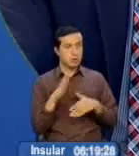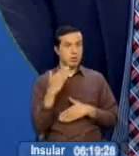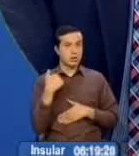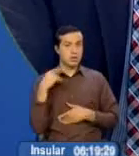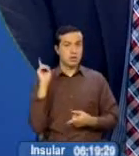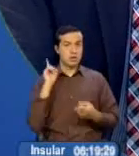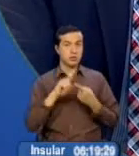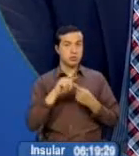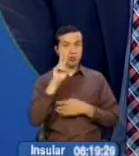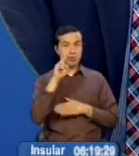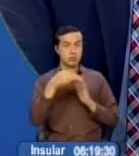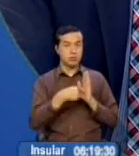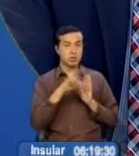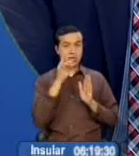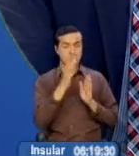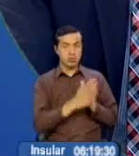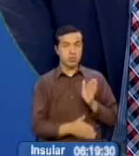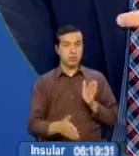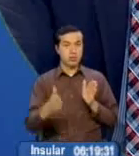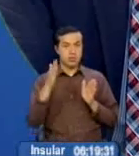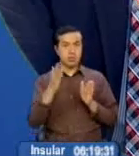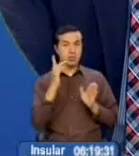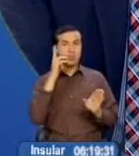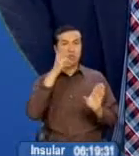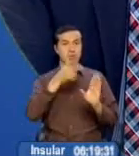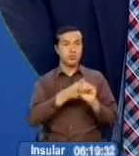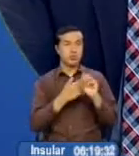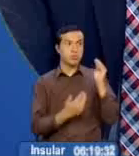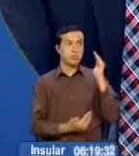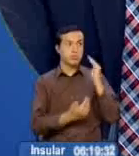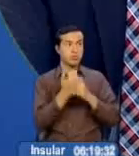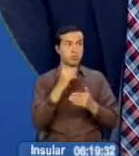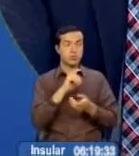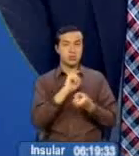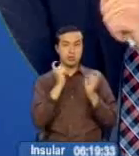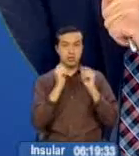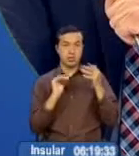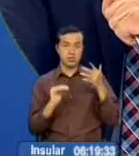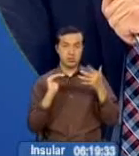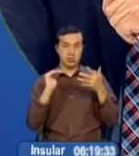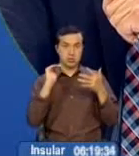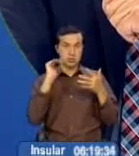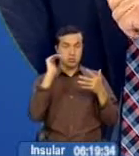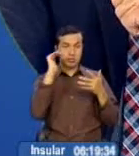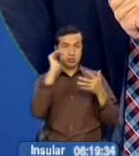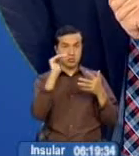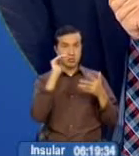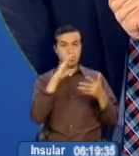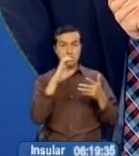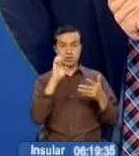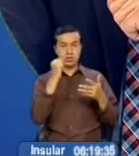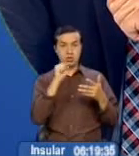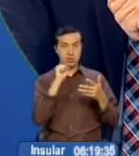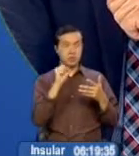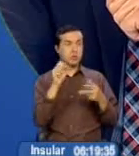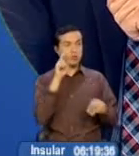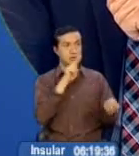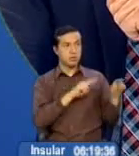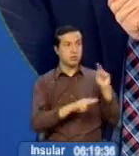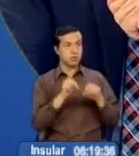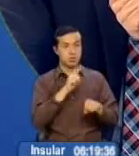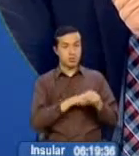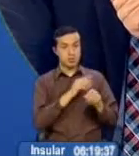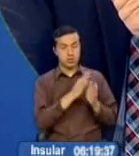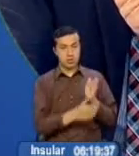el 2018 para participar en una nueva recategorización por parte del SEACE. Así es. ¿El tiempo